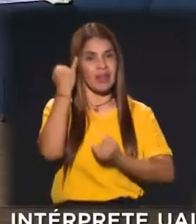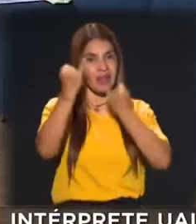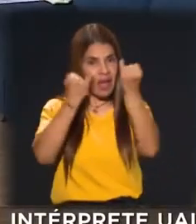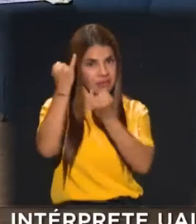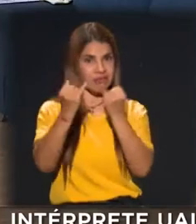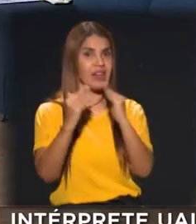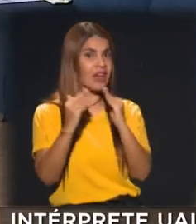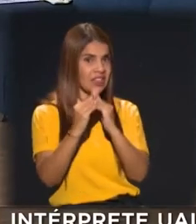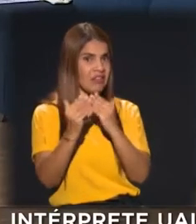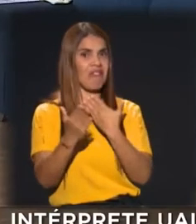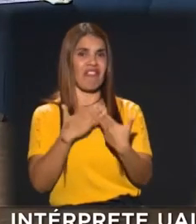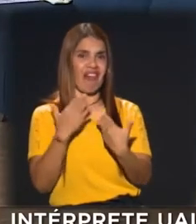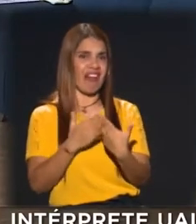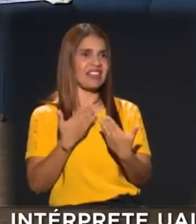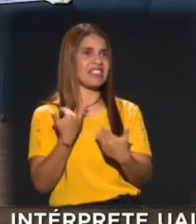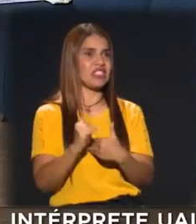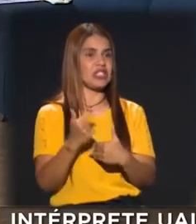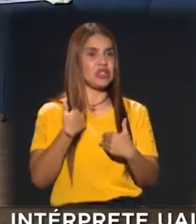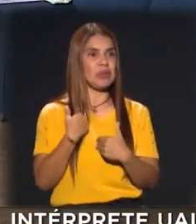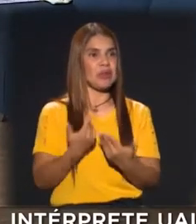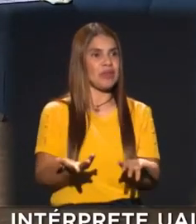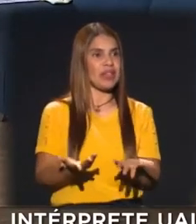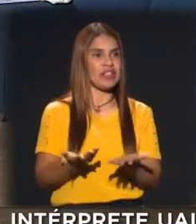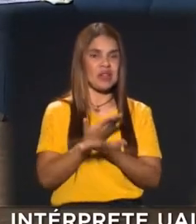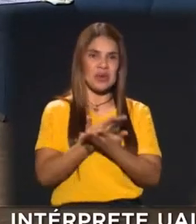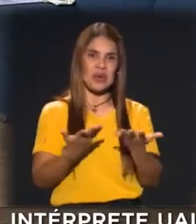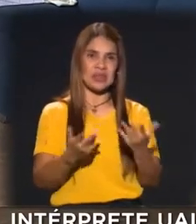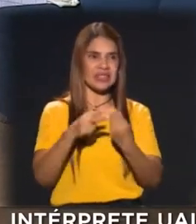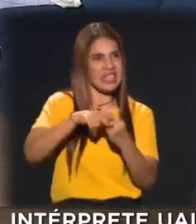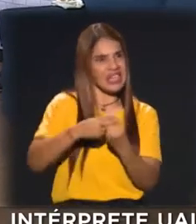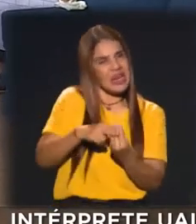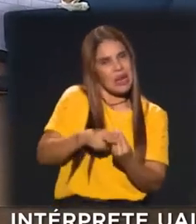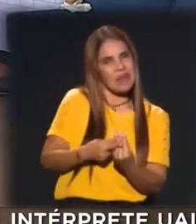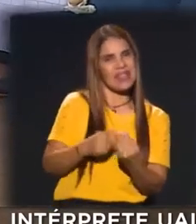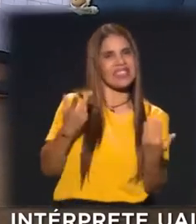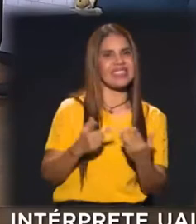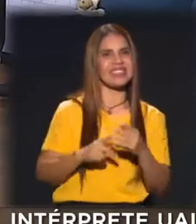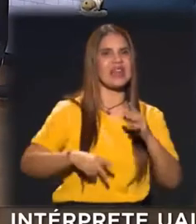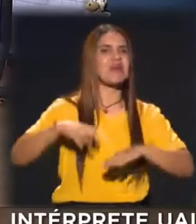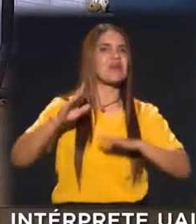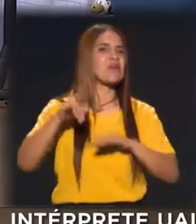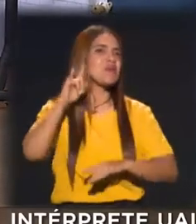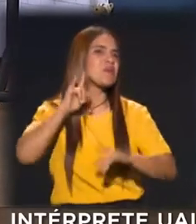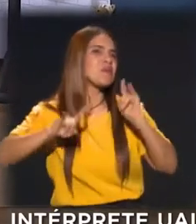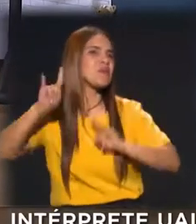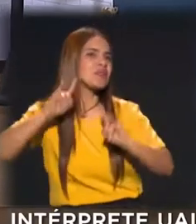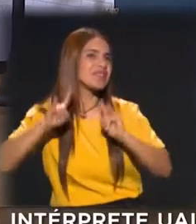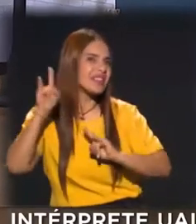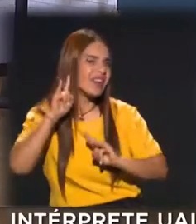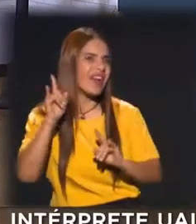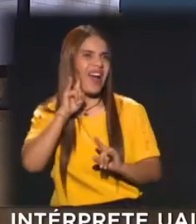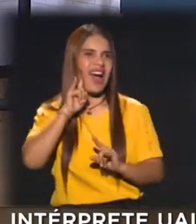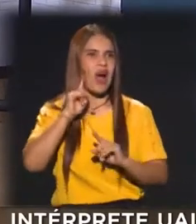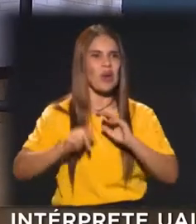casa súper fácil. Así es. Yo me vine cargado de todas las herramientas. Ya ahí sonó la música. Ahora tocamos un poquito